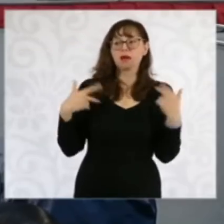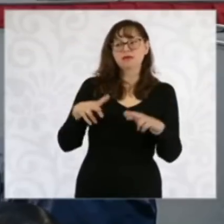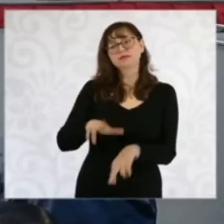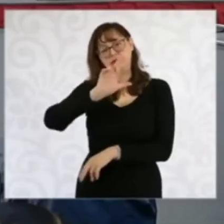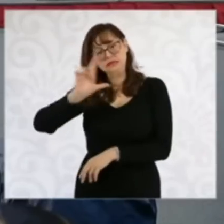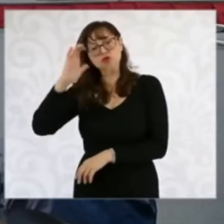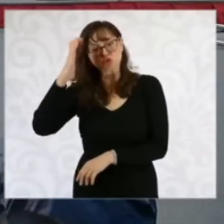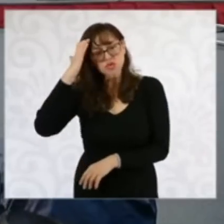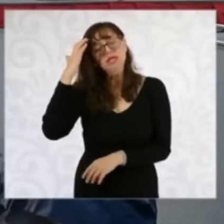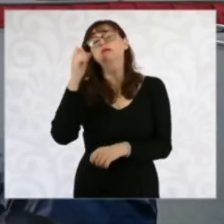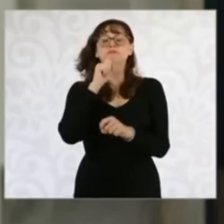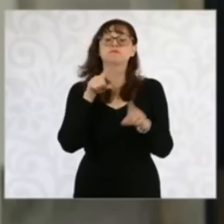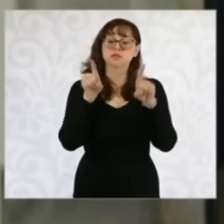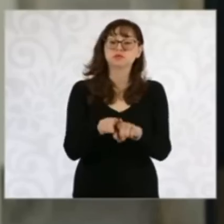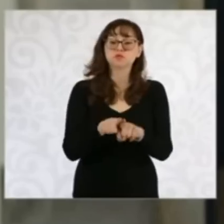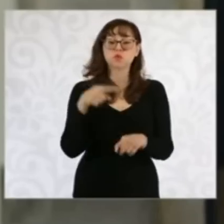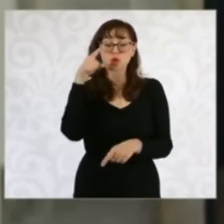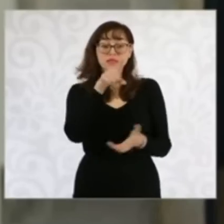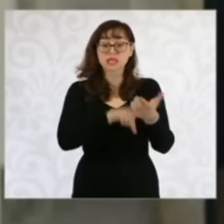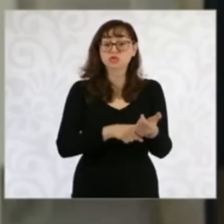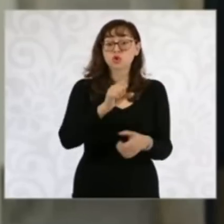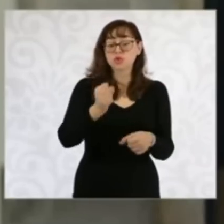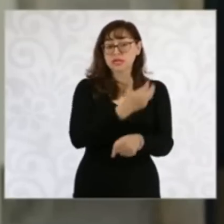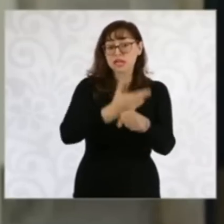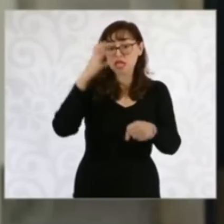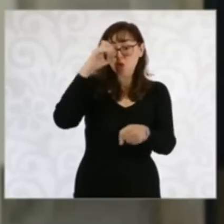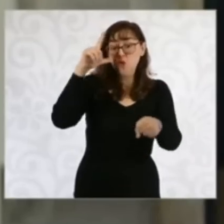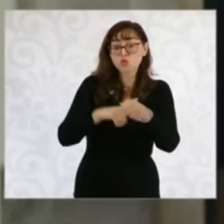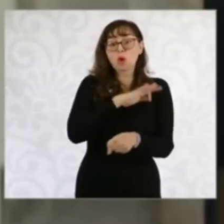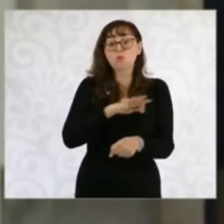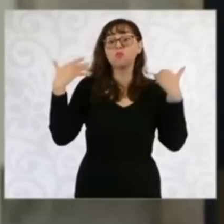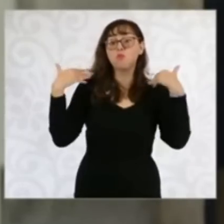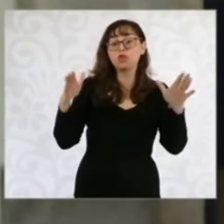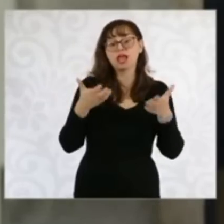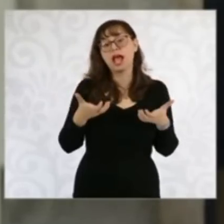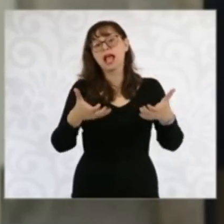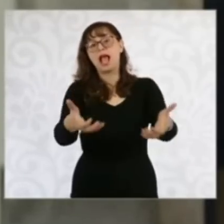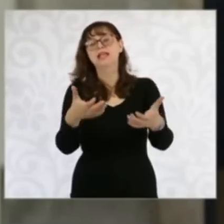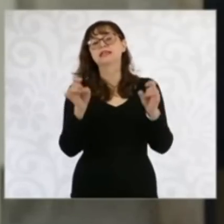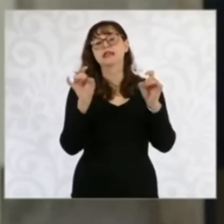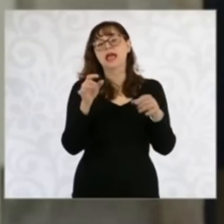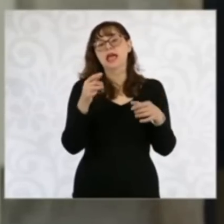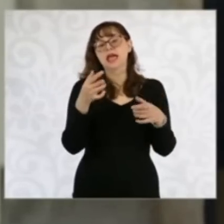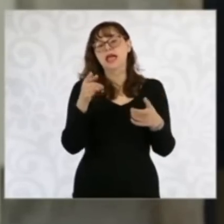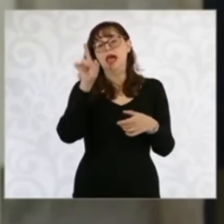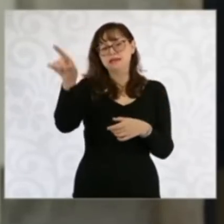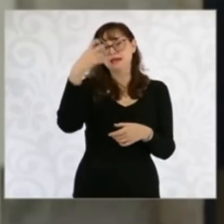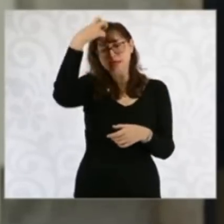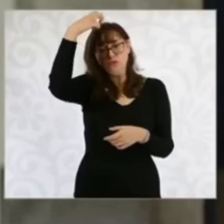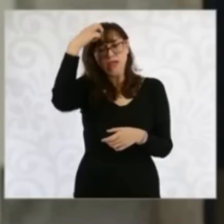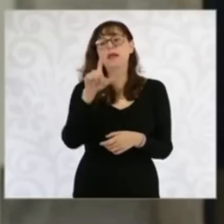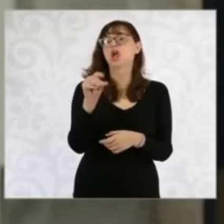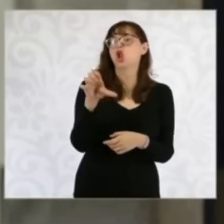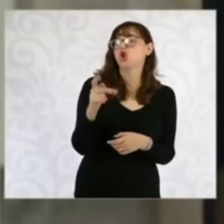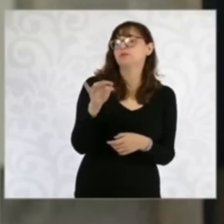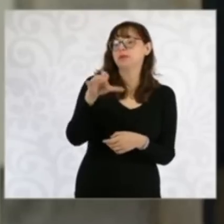Pública que tomen muy en cuenta la labor de la maestra Campobello para ver si puede estar en el Paseo de las Escritoras en Los Pinos, y también que se reedite su obra a